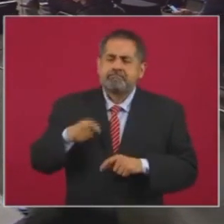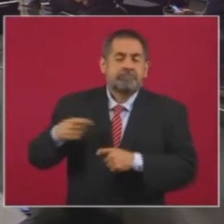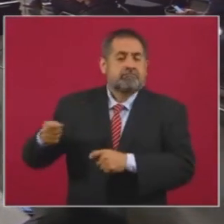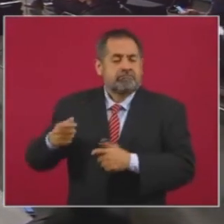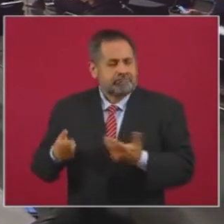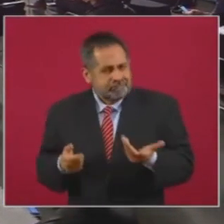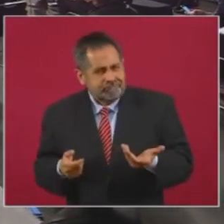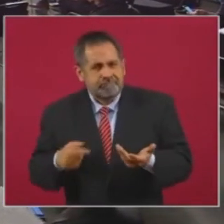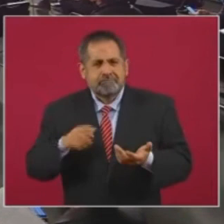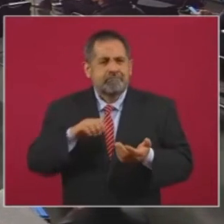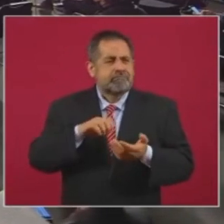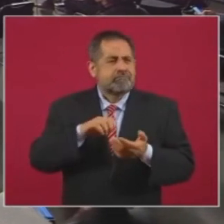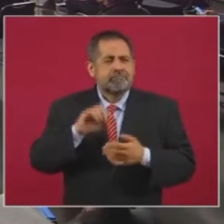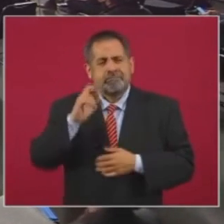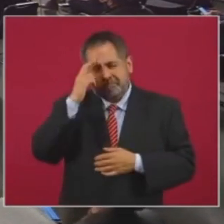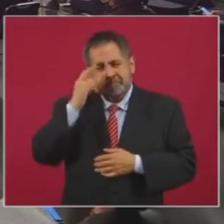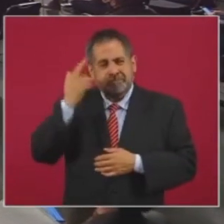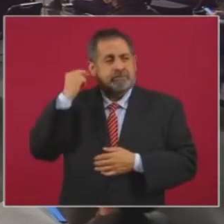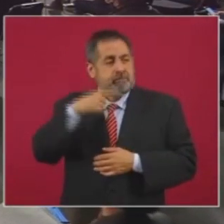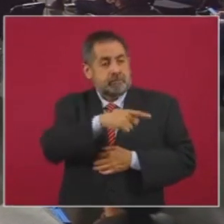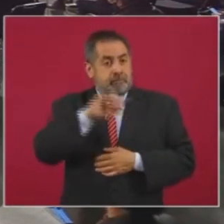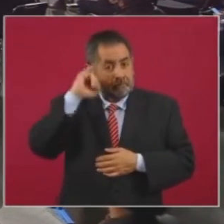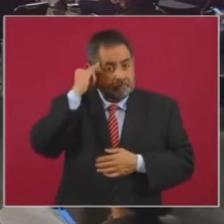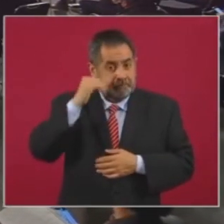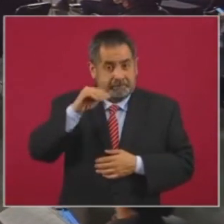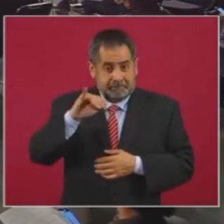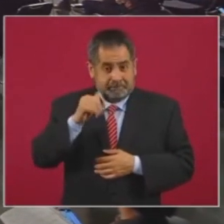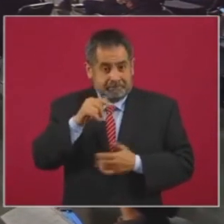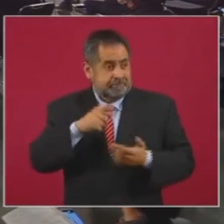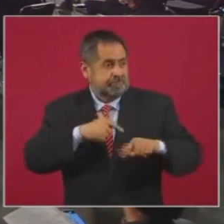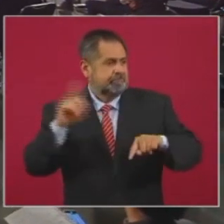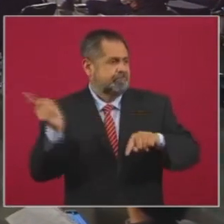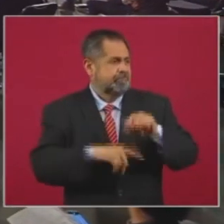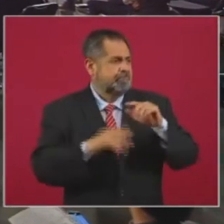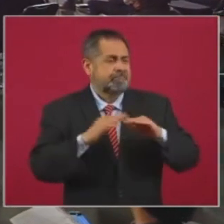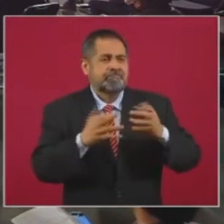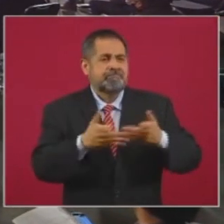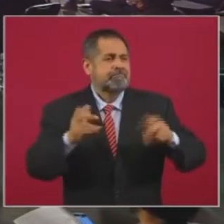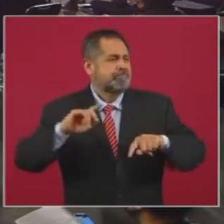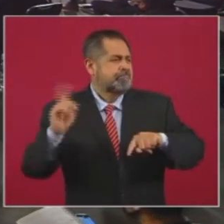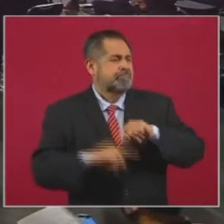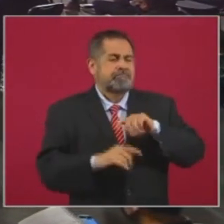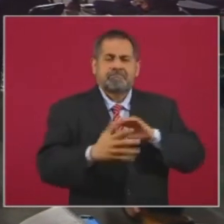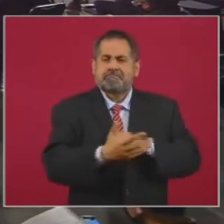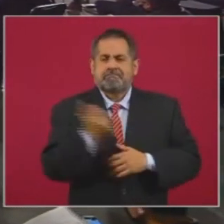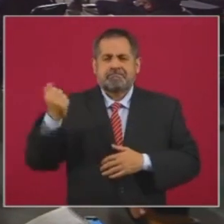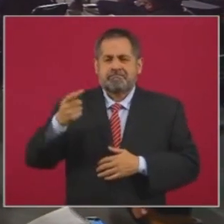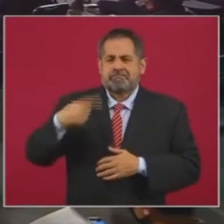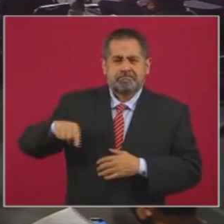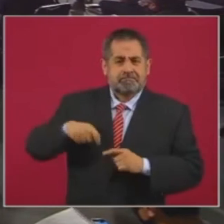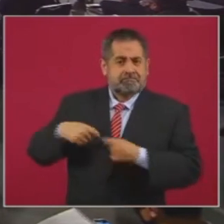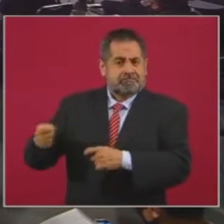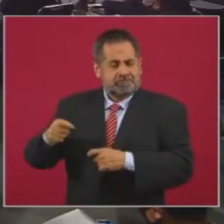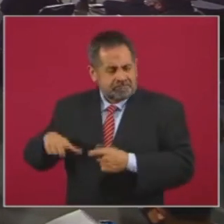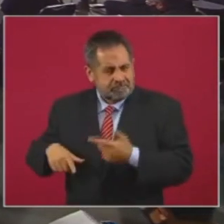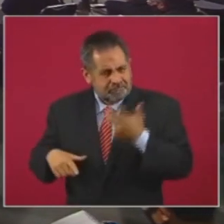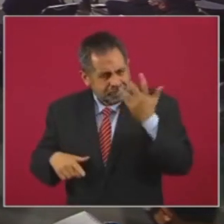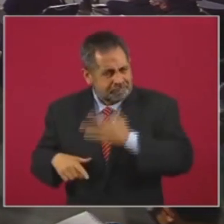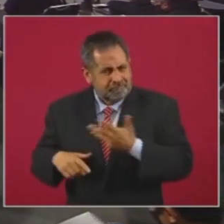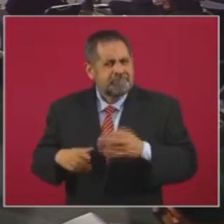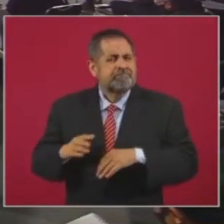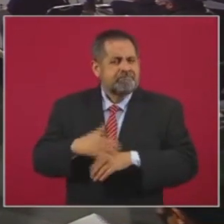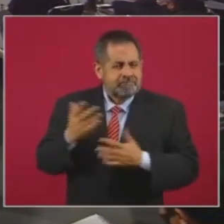el de Acumal, en el que se despojó a un indígena maya, los fraudes que realiza el gobernador y sus allegados con la asignación de contratos en las carpas